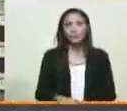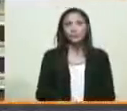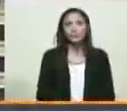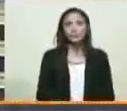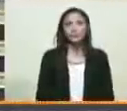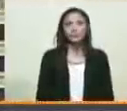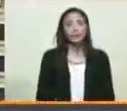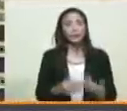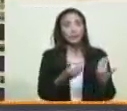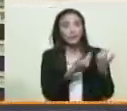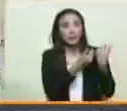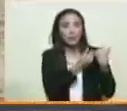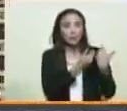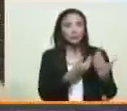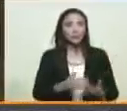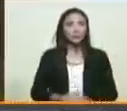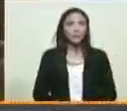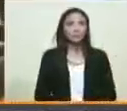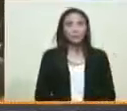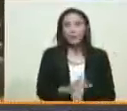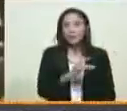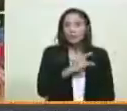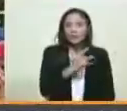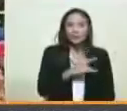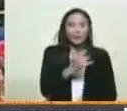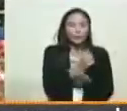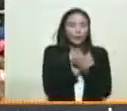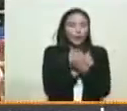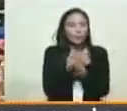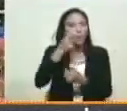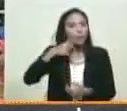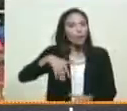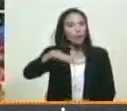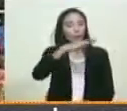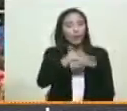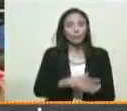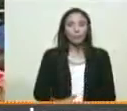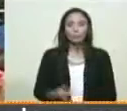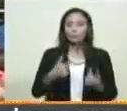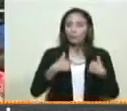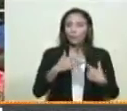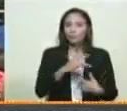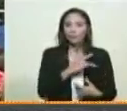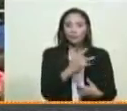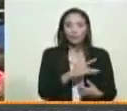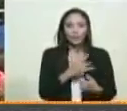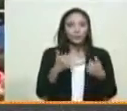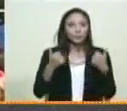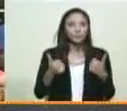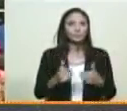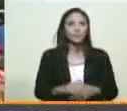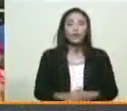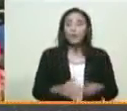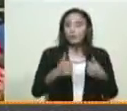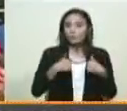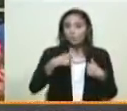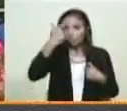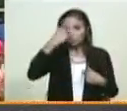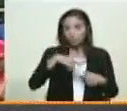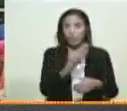compromiso, sentirse parte de un pueblo. Como me siento, soy presidente